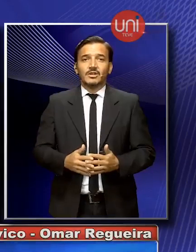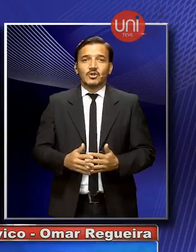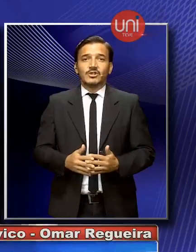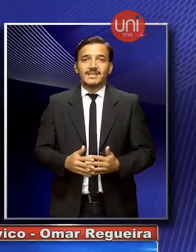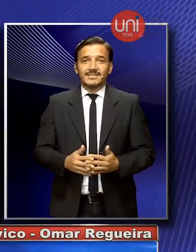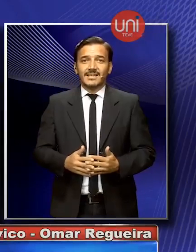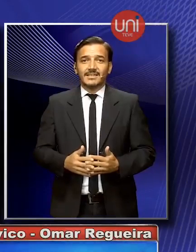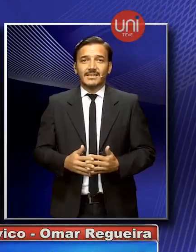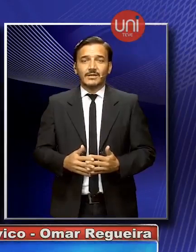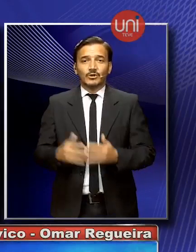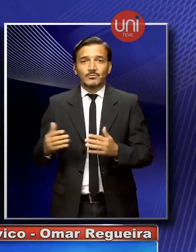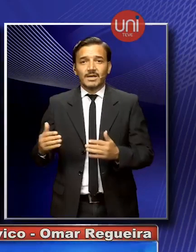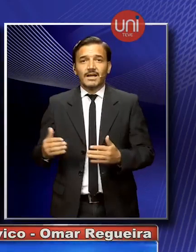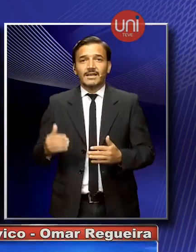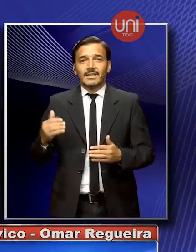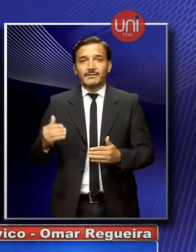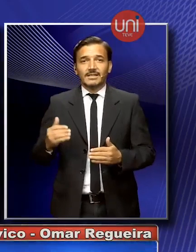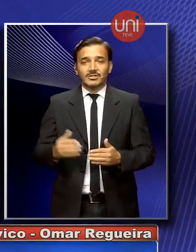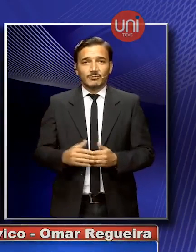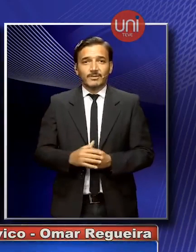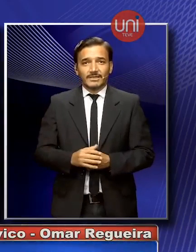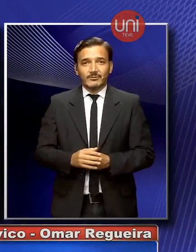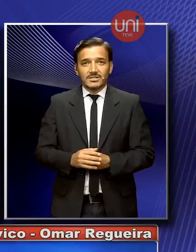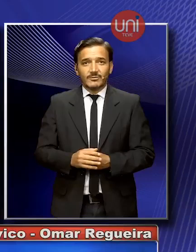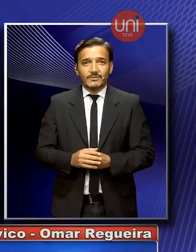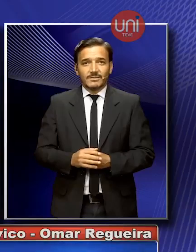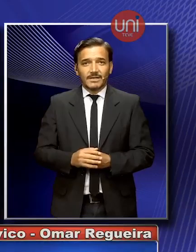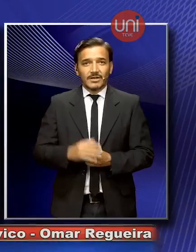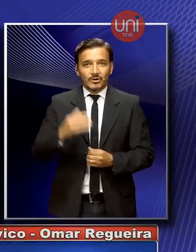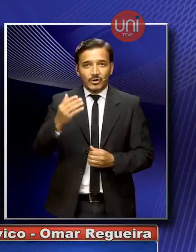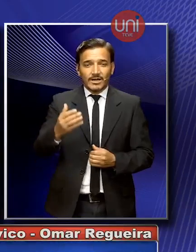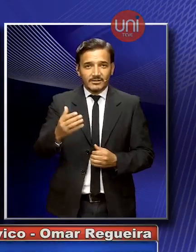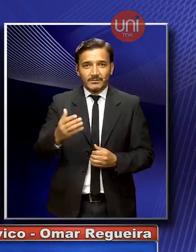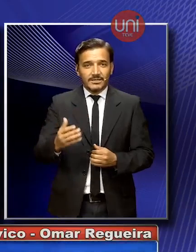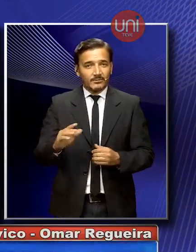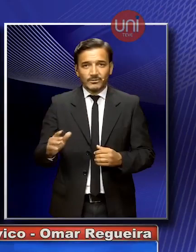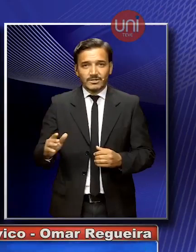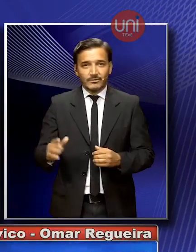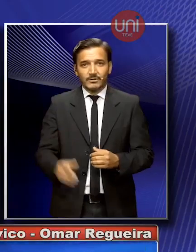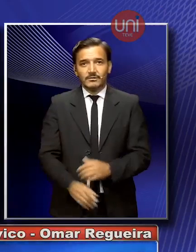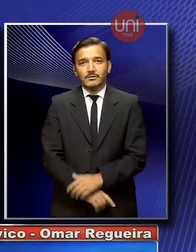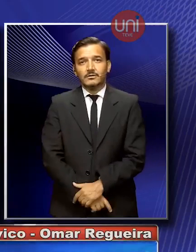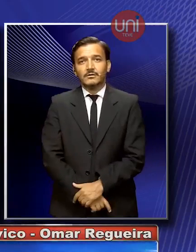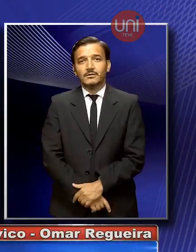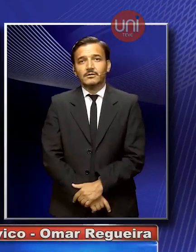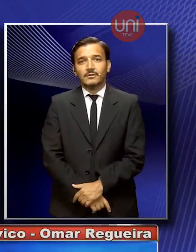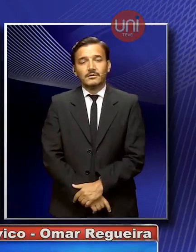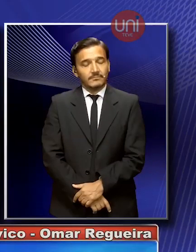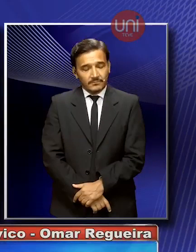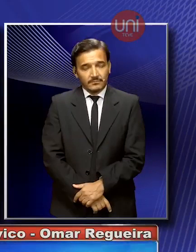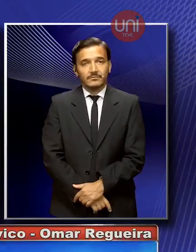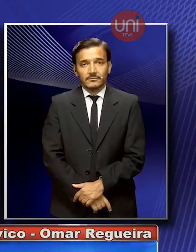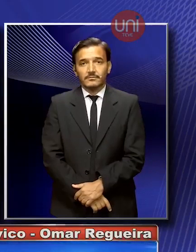provincial, no necesita de la autonomía en la habilitación por parte del municipio de Villa María? ¿No ha sido habilitado por el municipio? No,